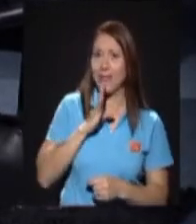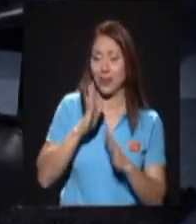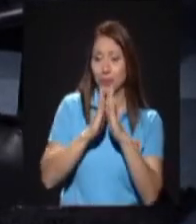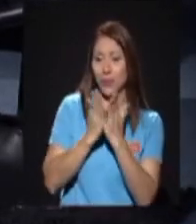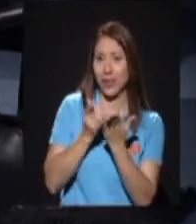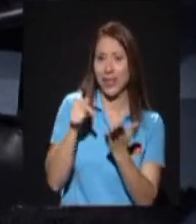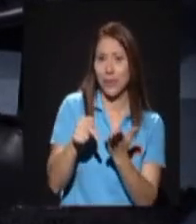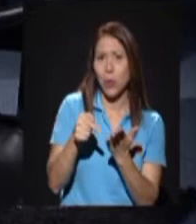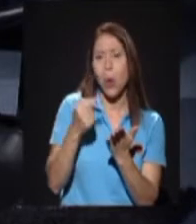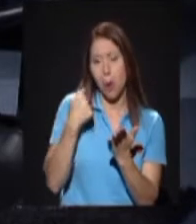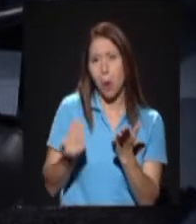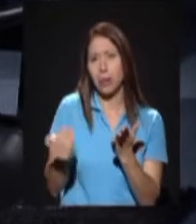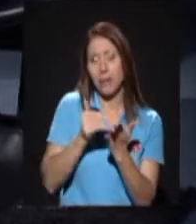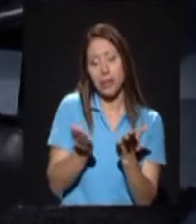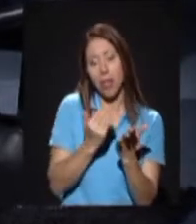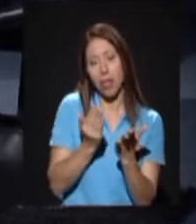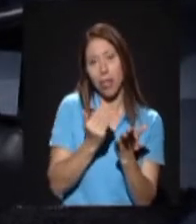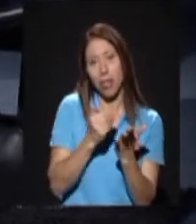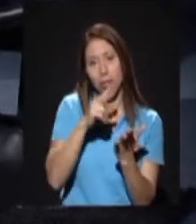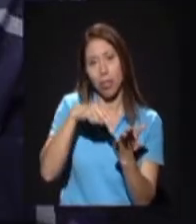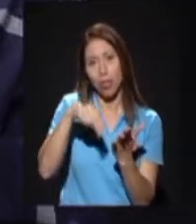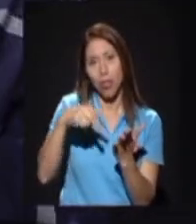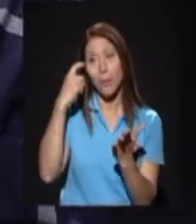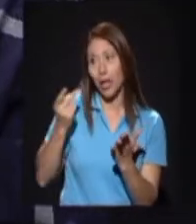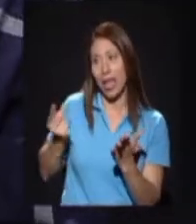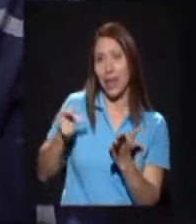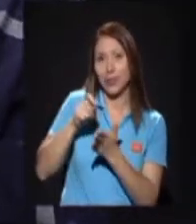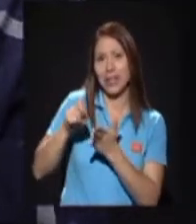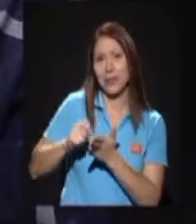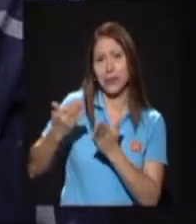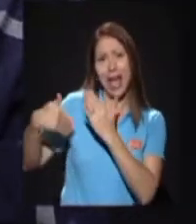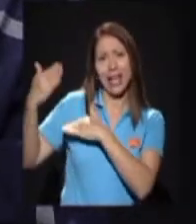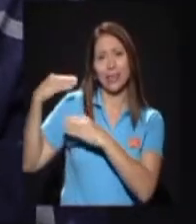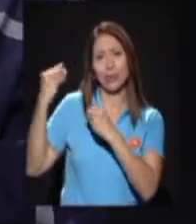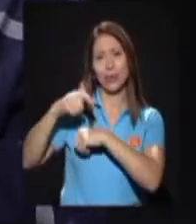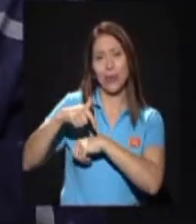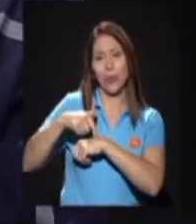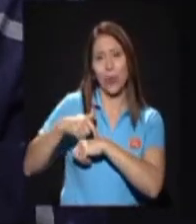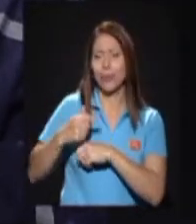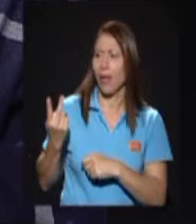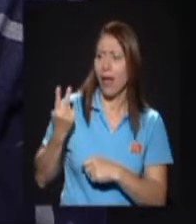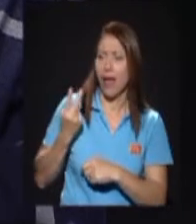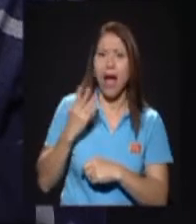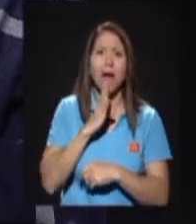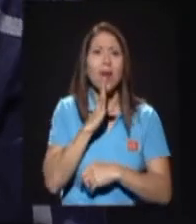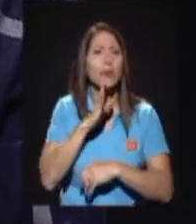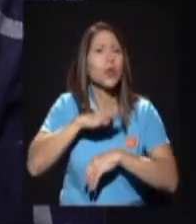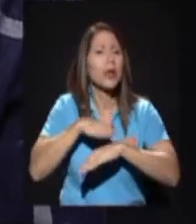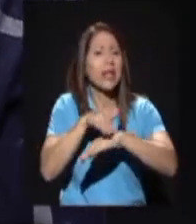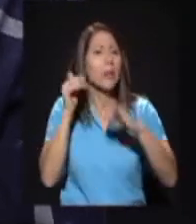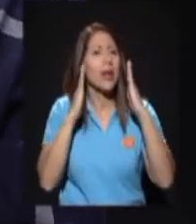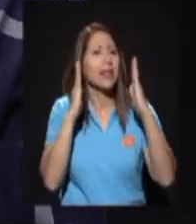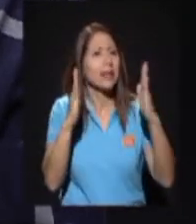a hojearlo otra vez, porque lo escribimos hace un montón de tiempo, y conversábamos que una de las cosas que a uno le llama la atención, y para